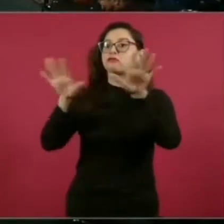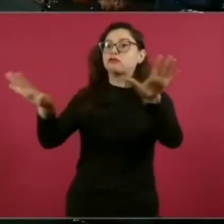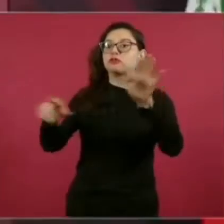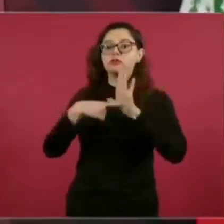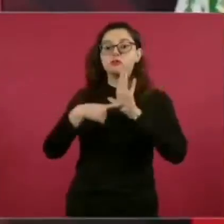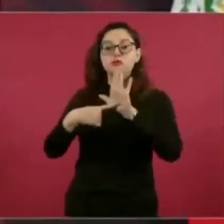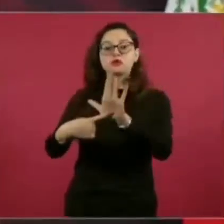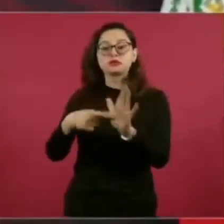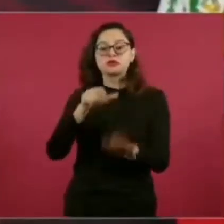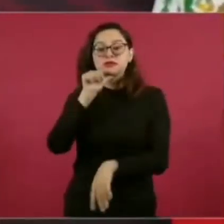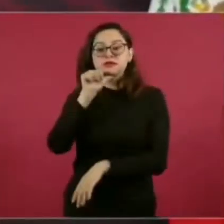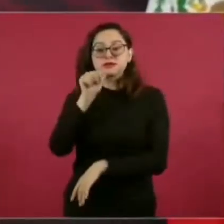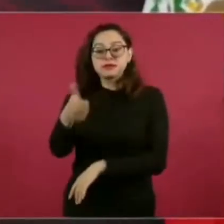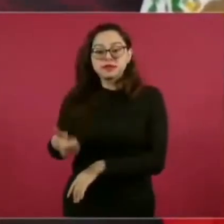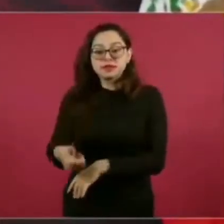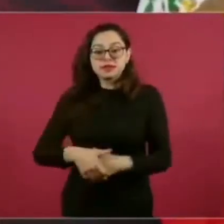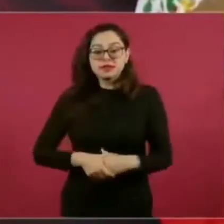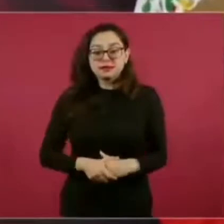Es que,